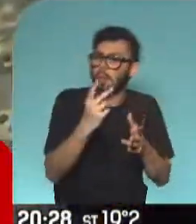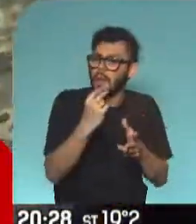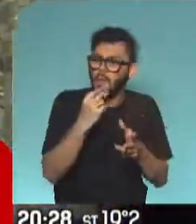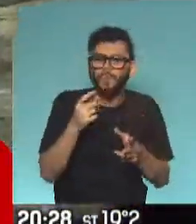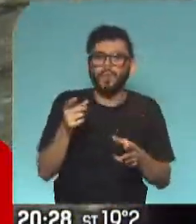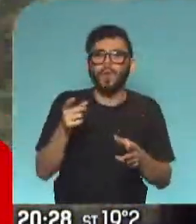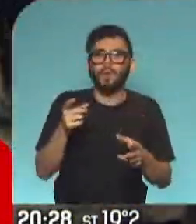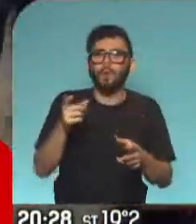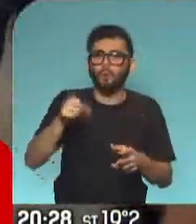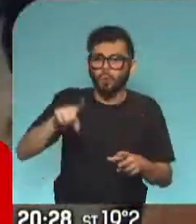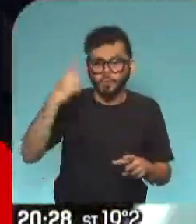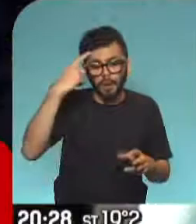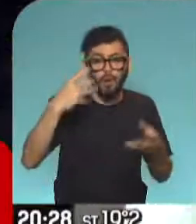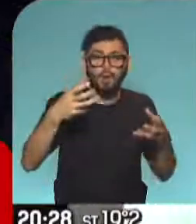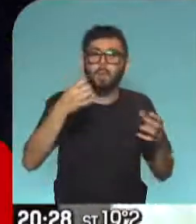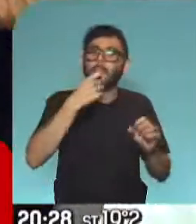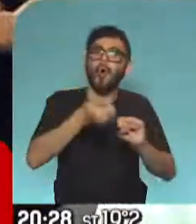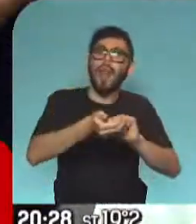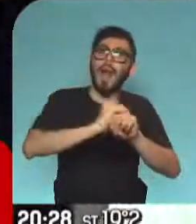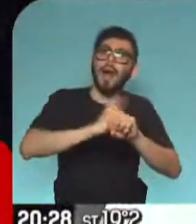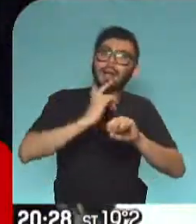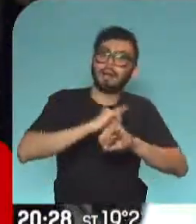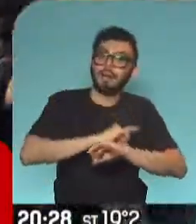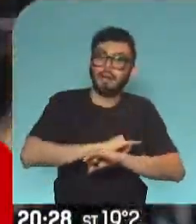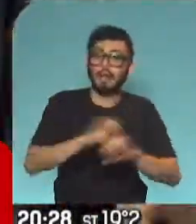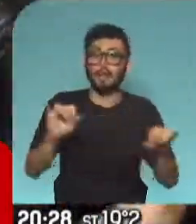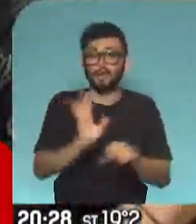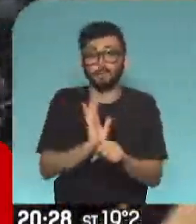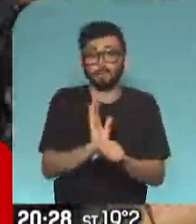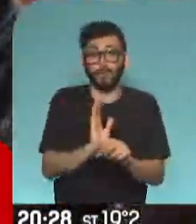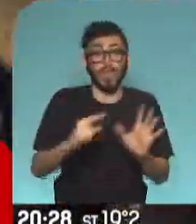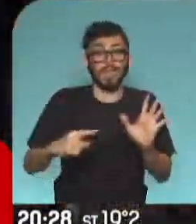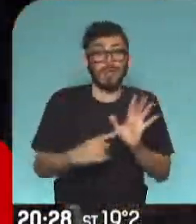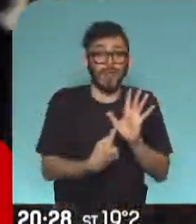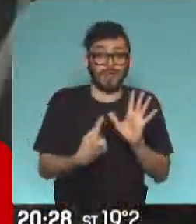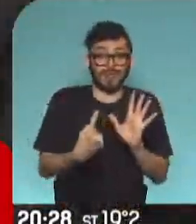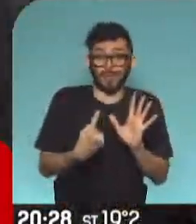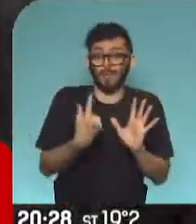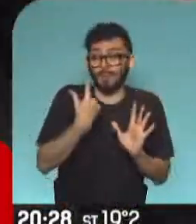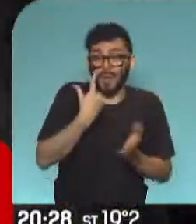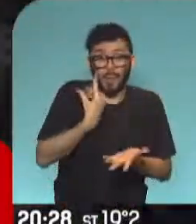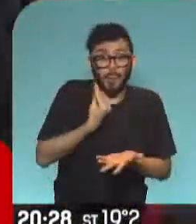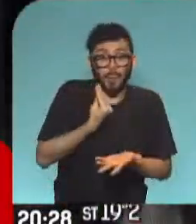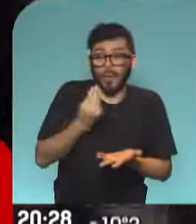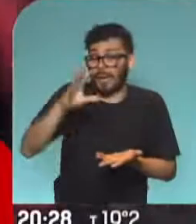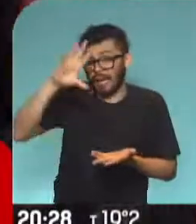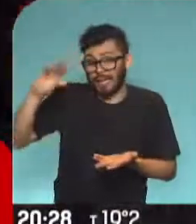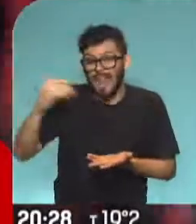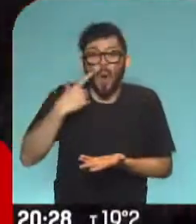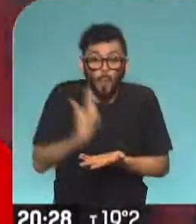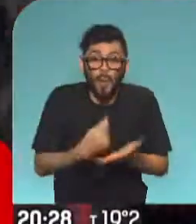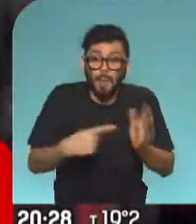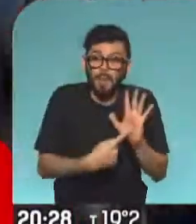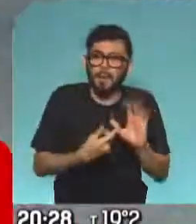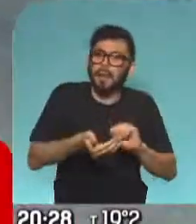mensaje de este tipo de horacio rodríguez larreta por ser parte por ser jefe gobierno de la ciudad y vivir cristina fernández en la